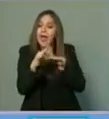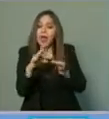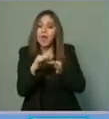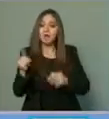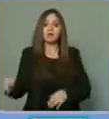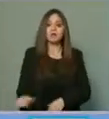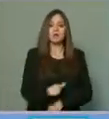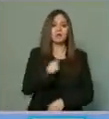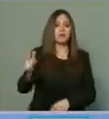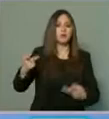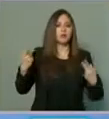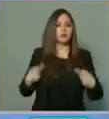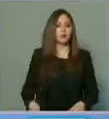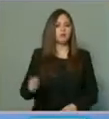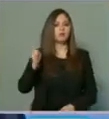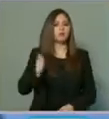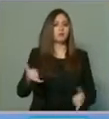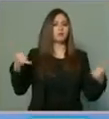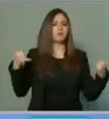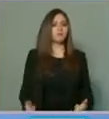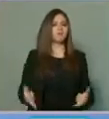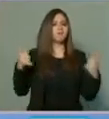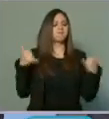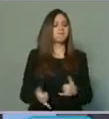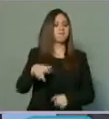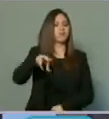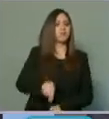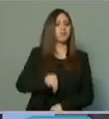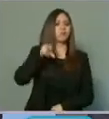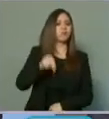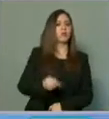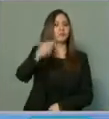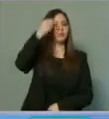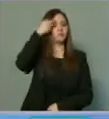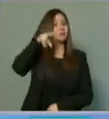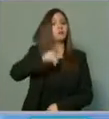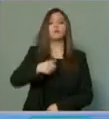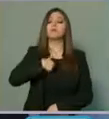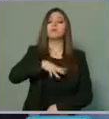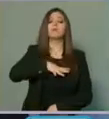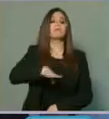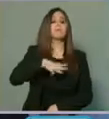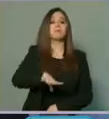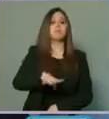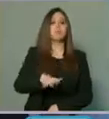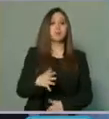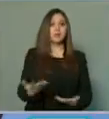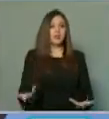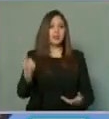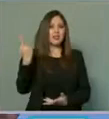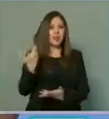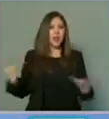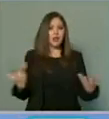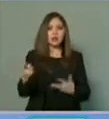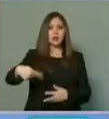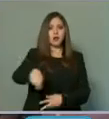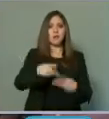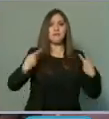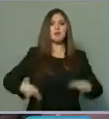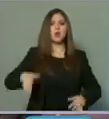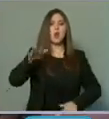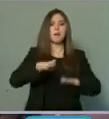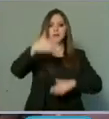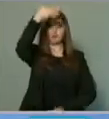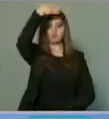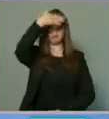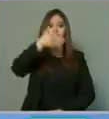y ellos están montados en su macho, ¿qué tenemos que hacer entonces? Ya es una barrera que ponen automáticamente, entonces